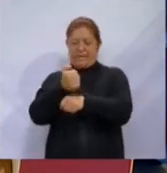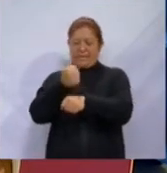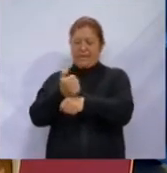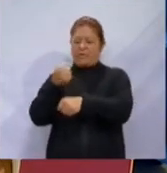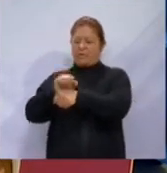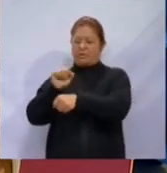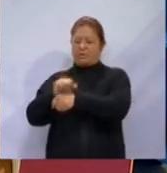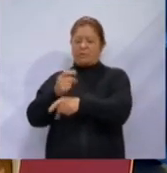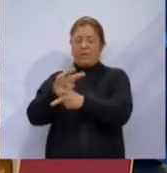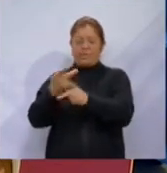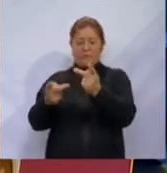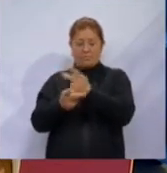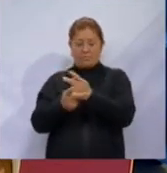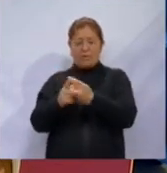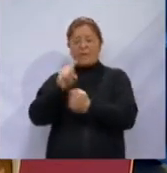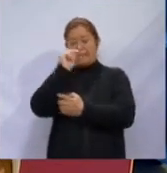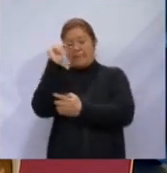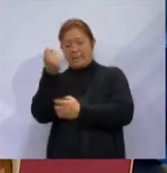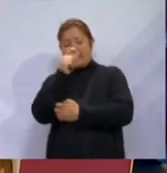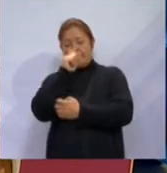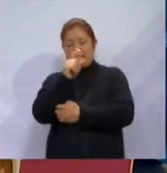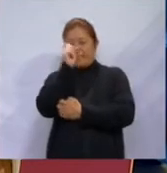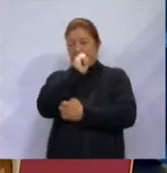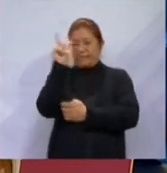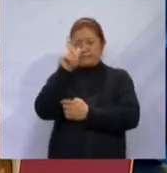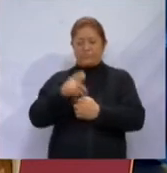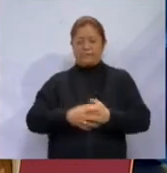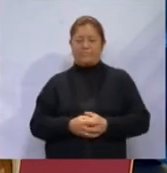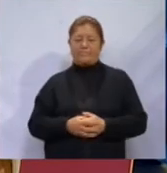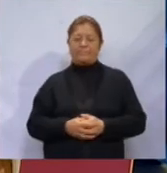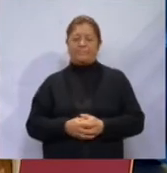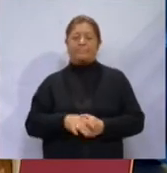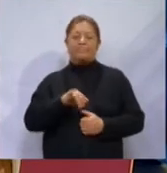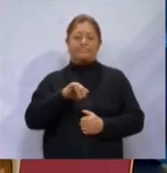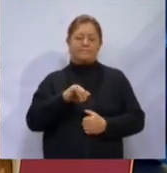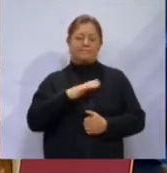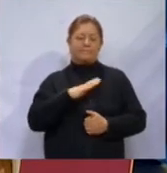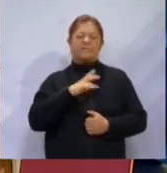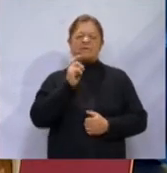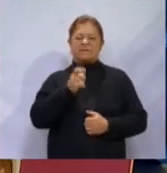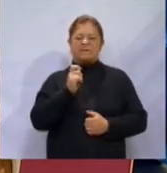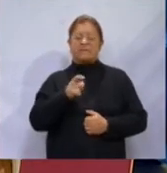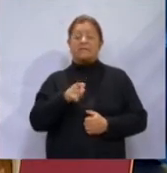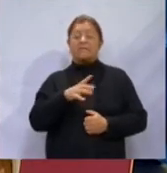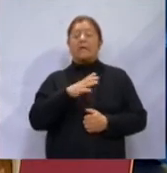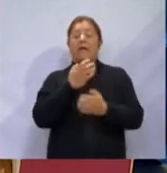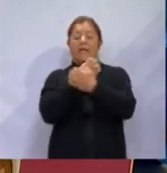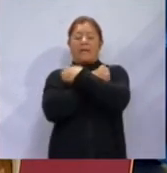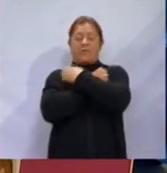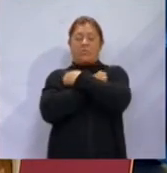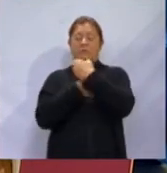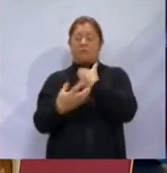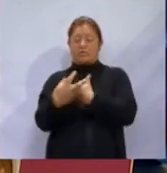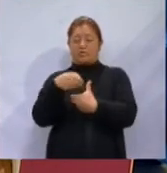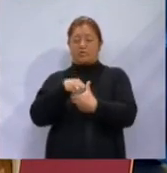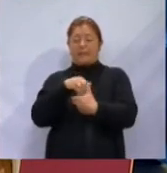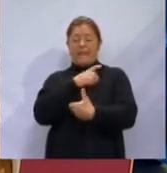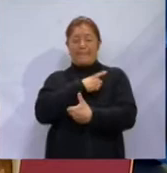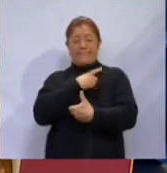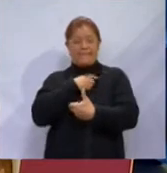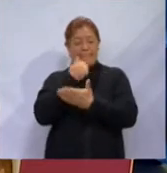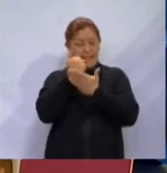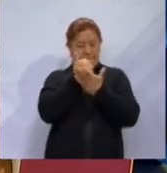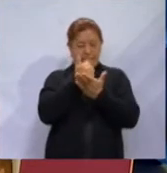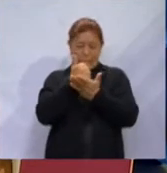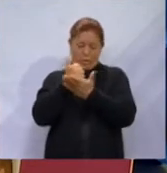secundaria, bachillerato, técnico y profesional. Así es, esto quiere decir que la educación inclusiva debe favorecer